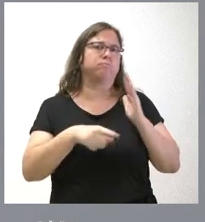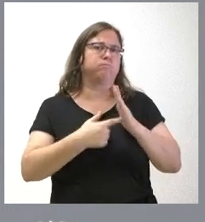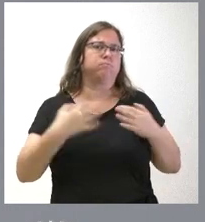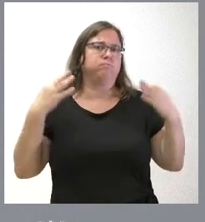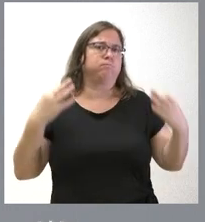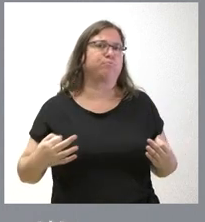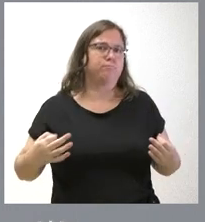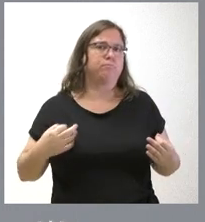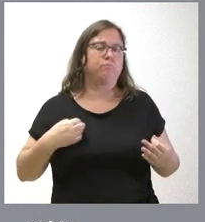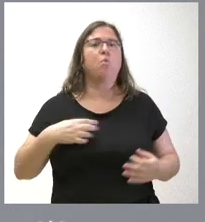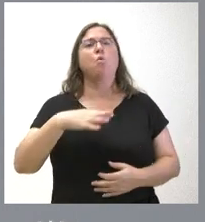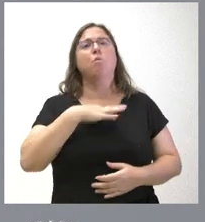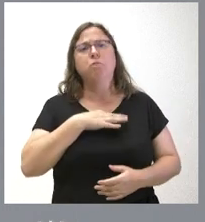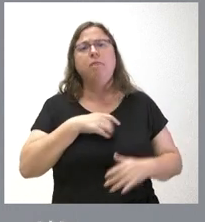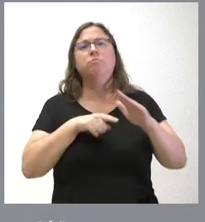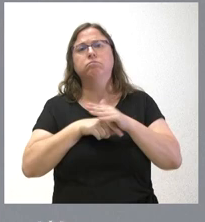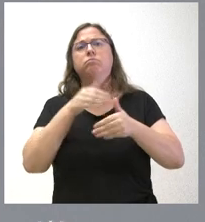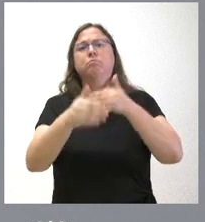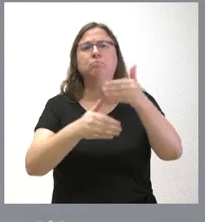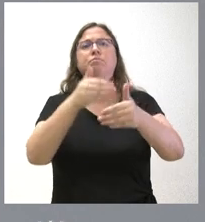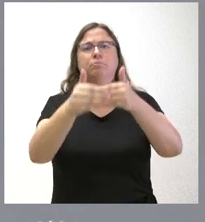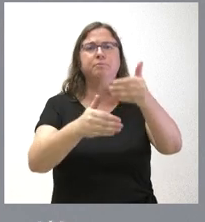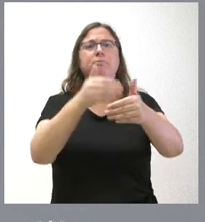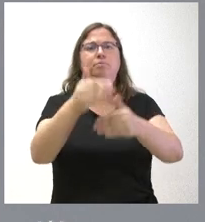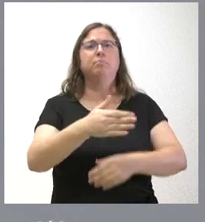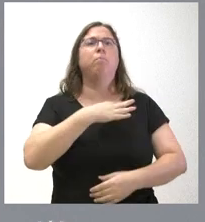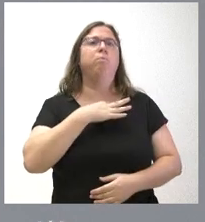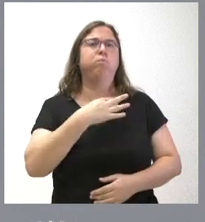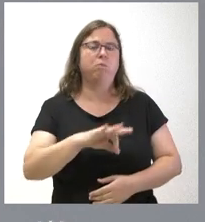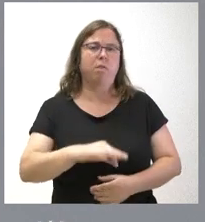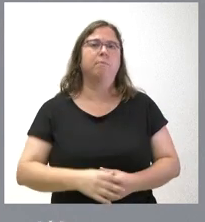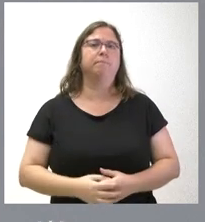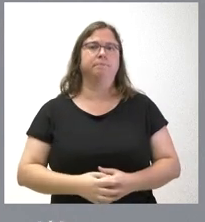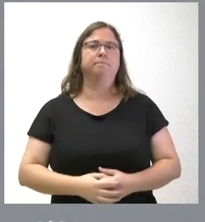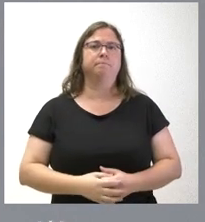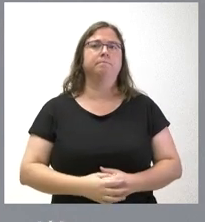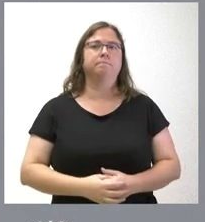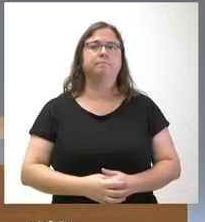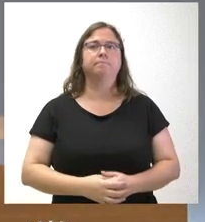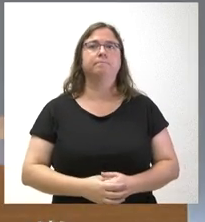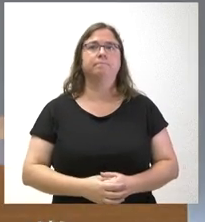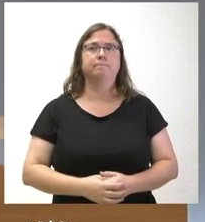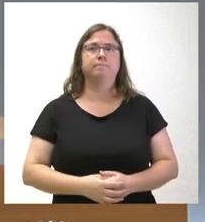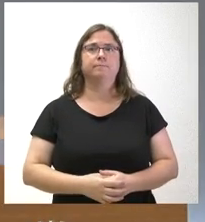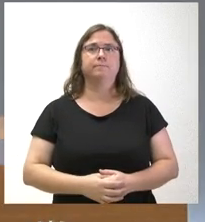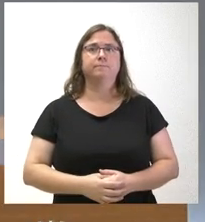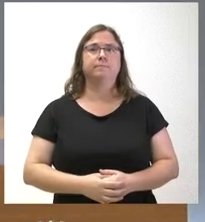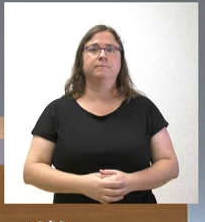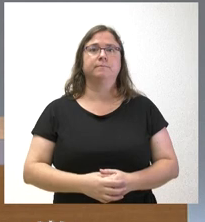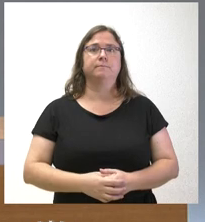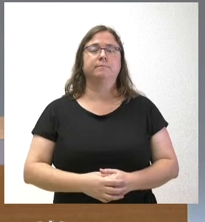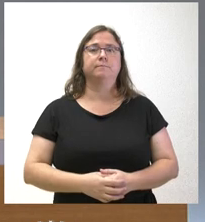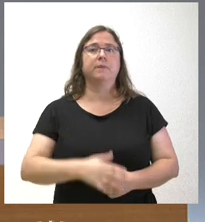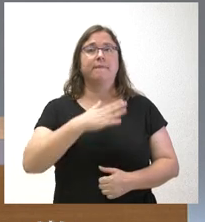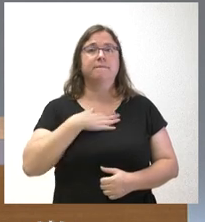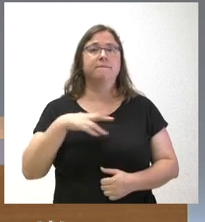pues lógicamente van pasando los trámites administrativos que puedan ir correspondiendo en torno a los mismos creo que